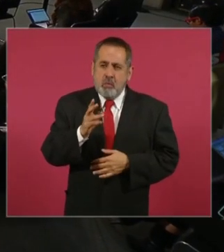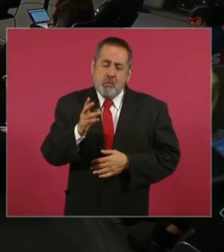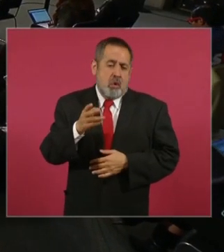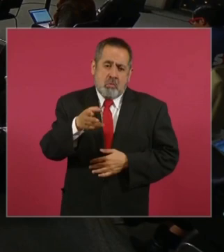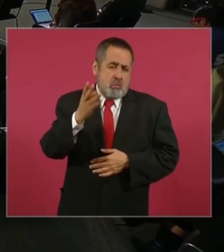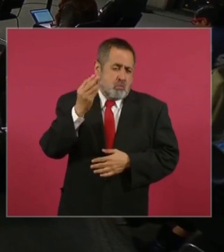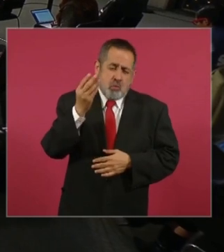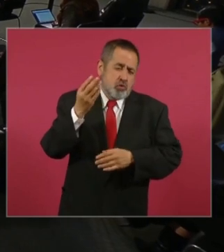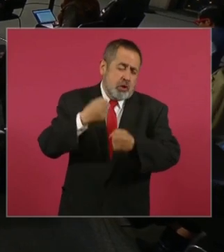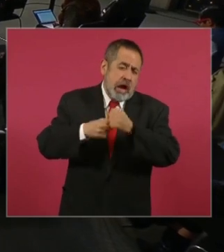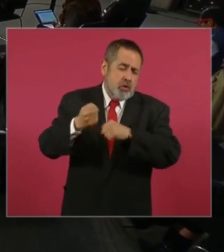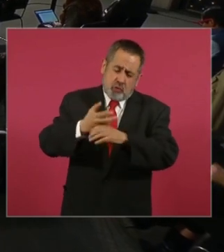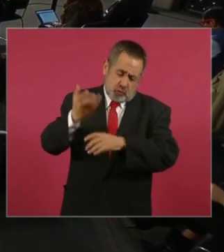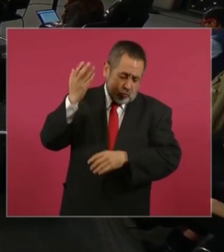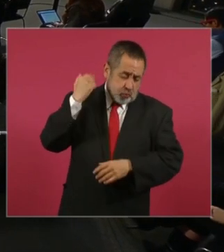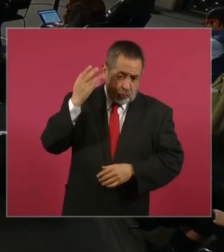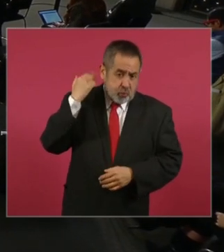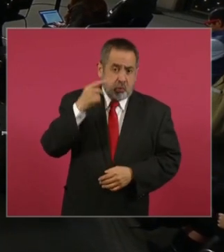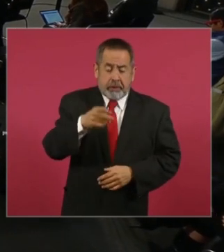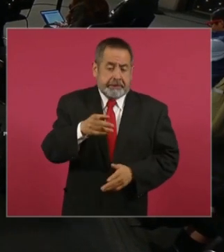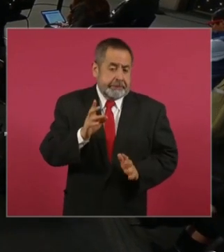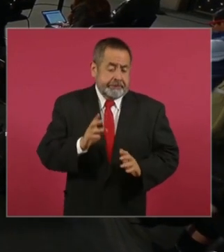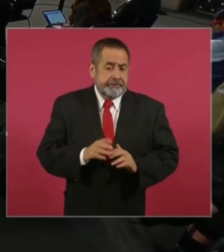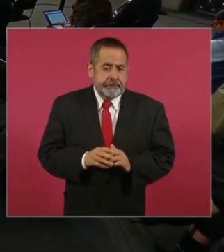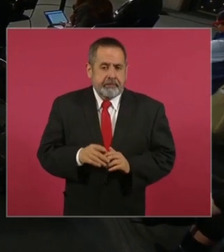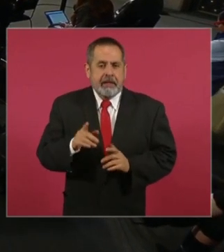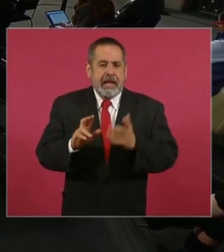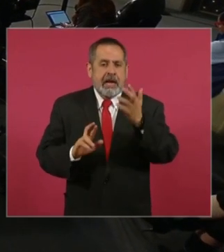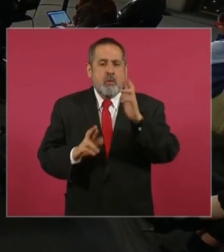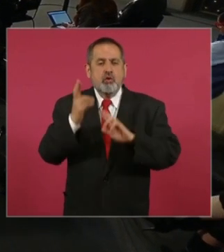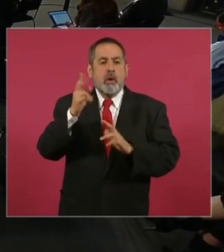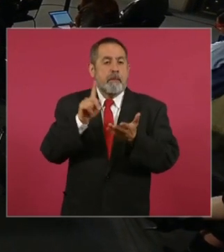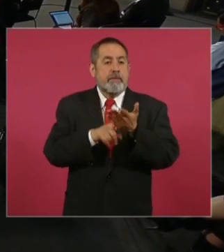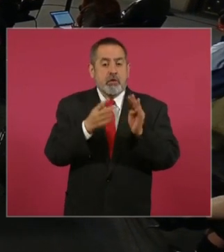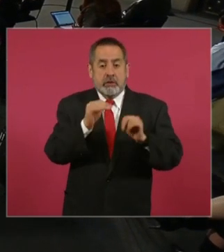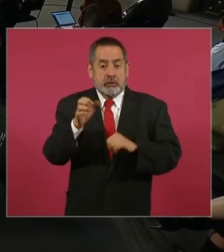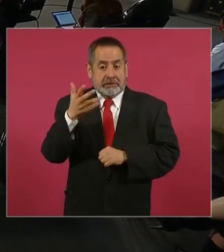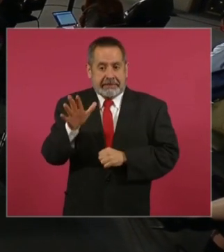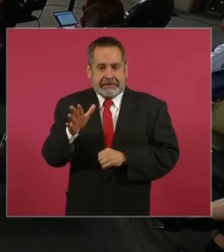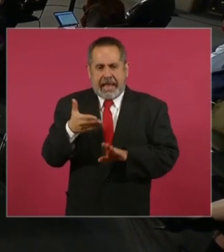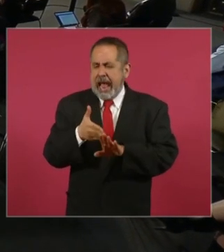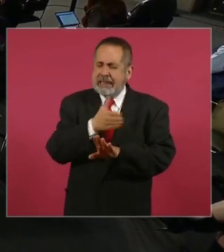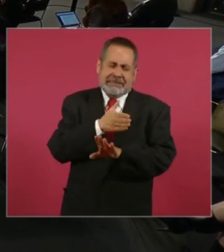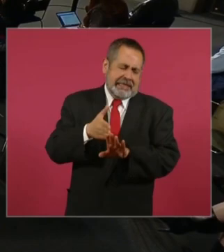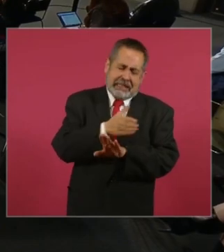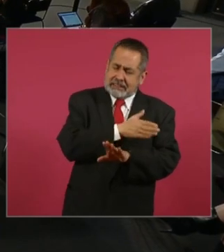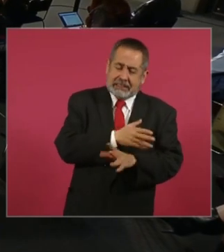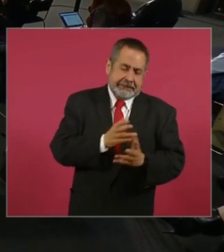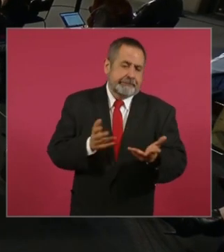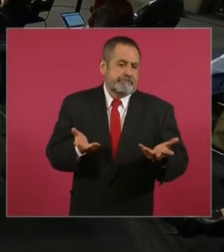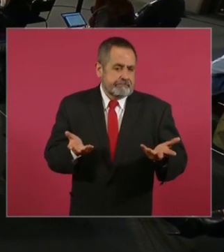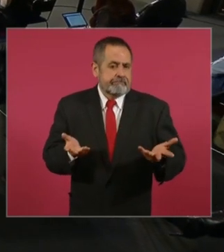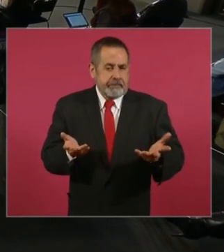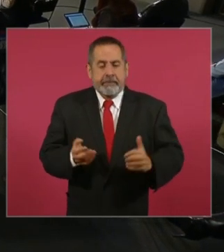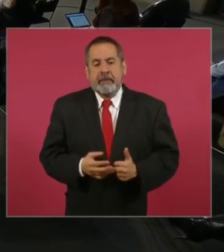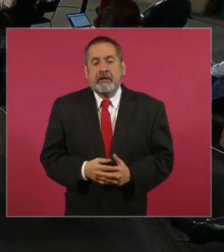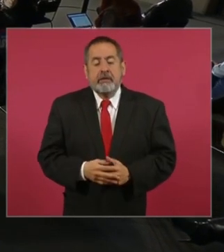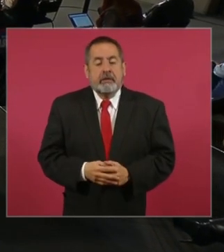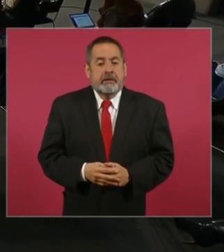mucho tiempo atrás de la Revolución de 1910. Entonces,